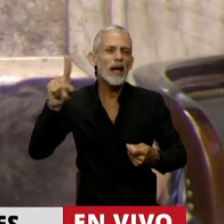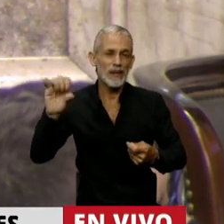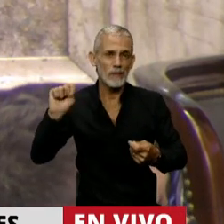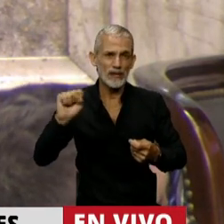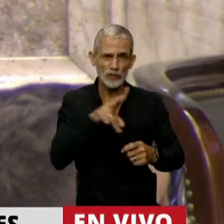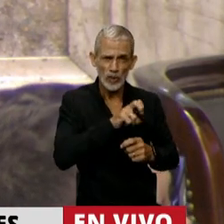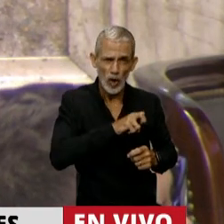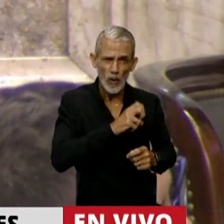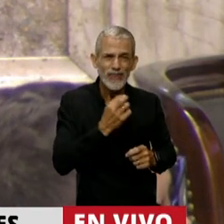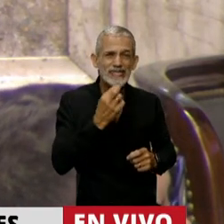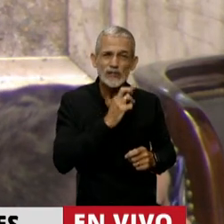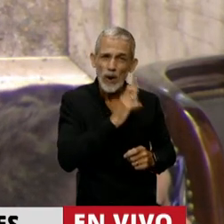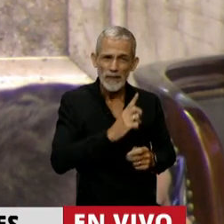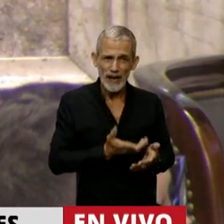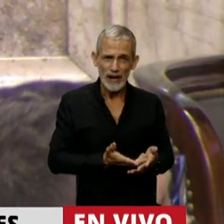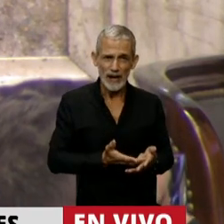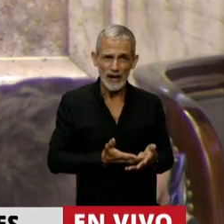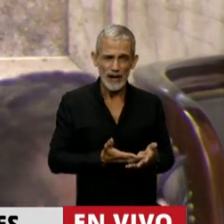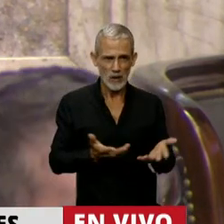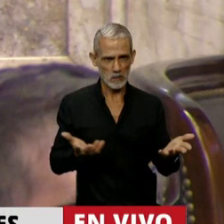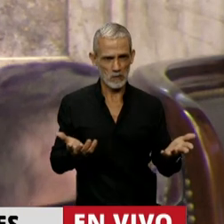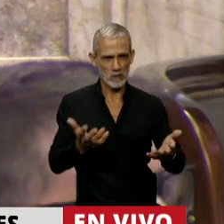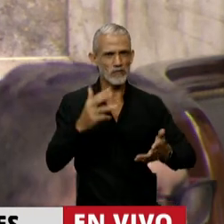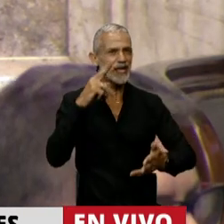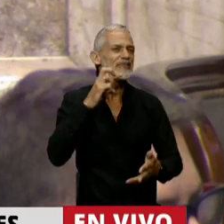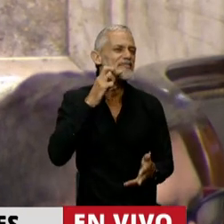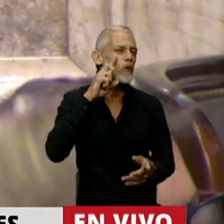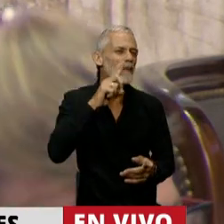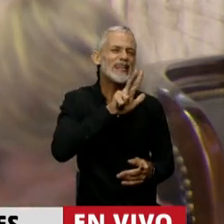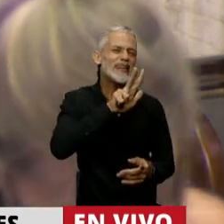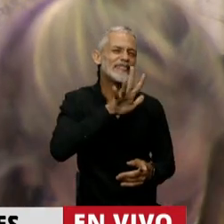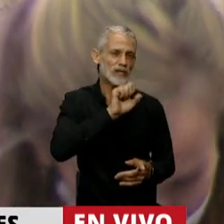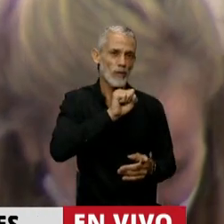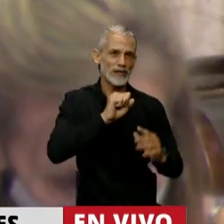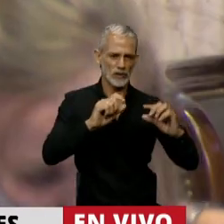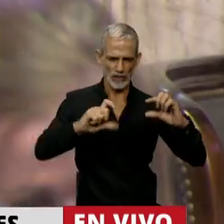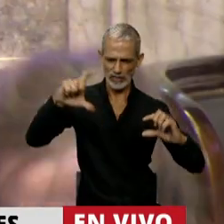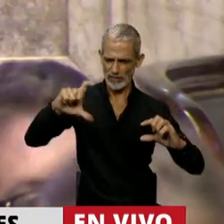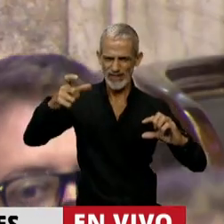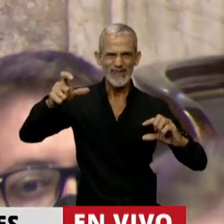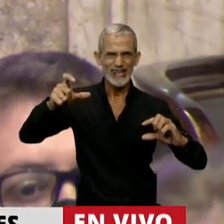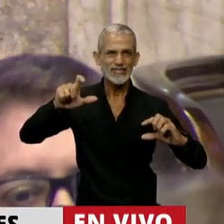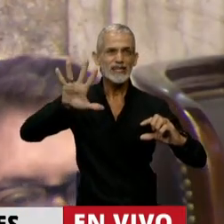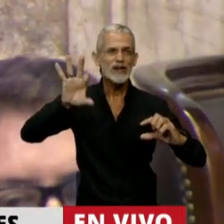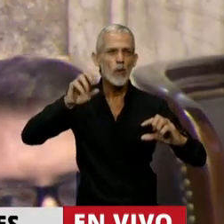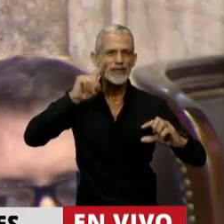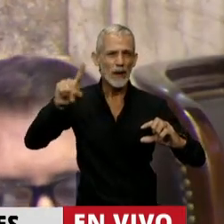50.000 pesos. Fíjese la diferencia, señor presidente, 19.035 a 50.000, un